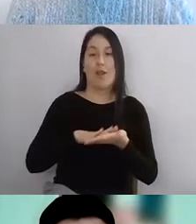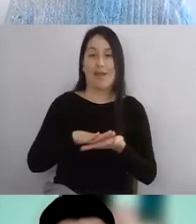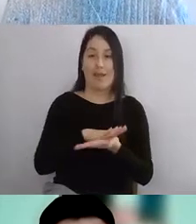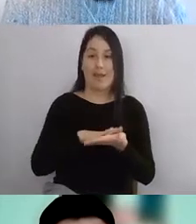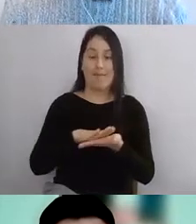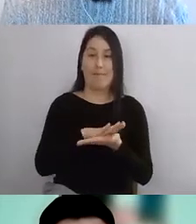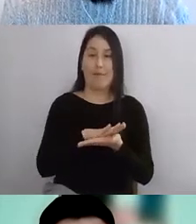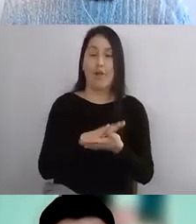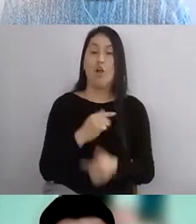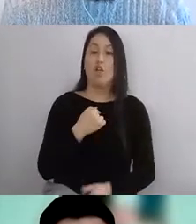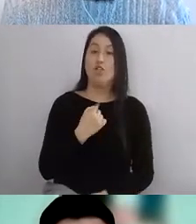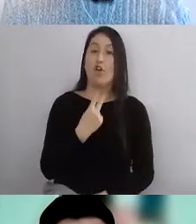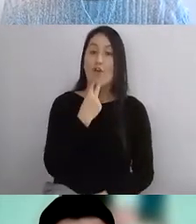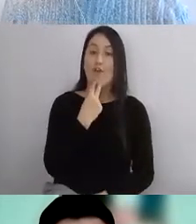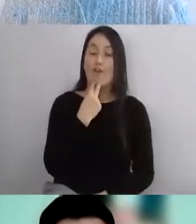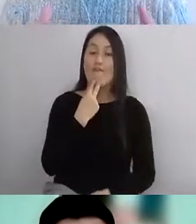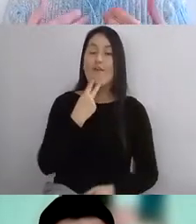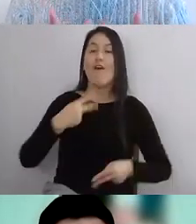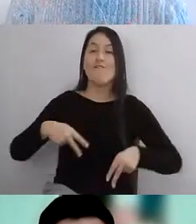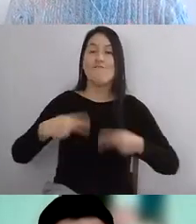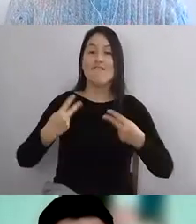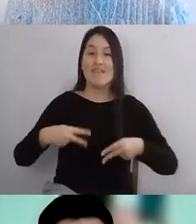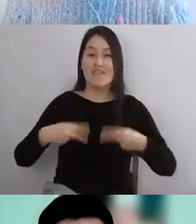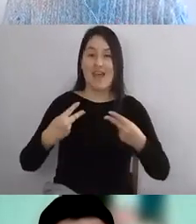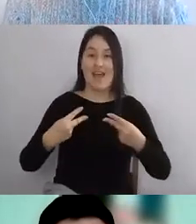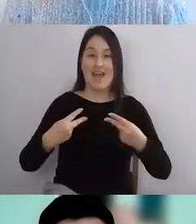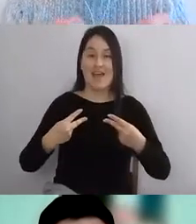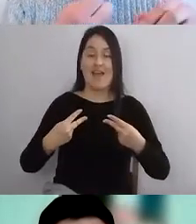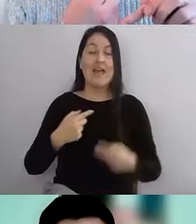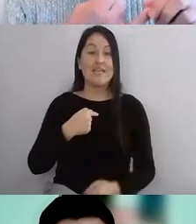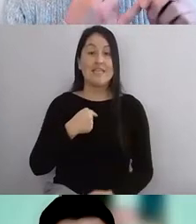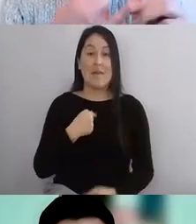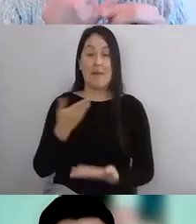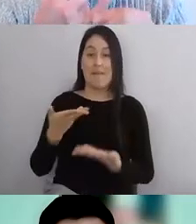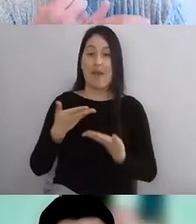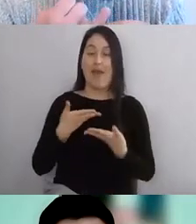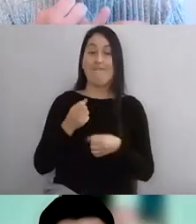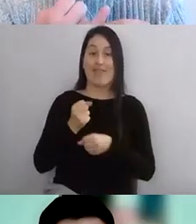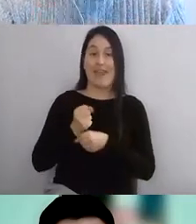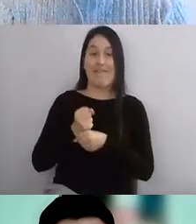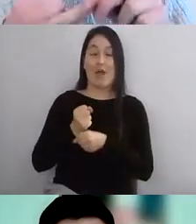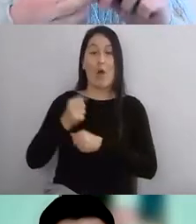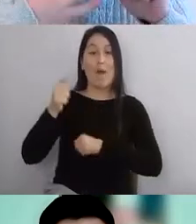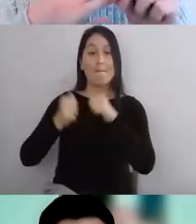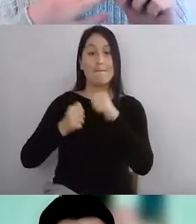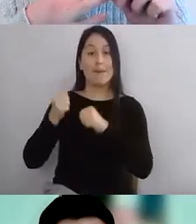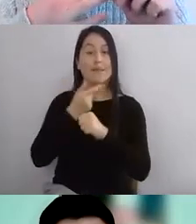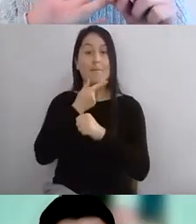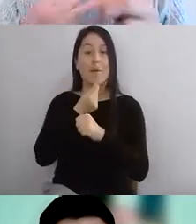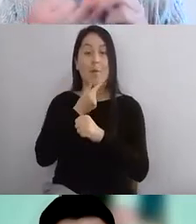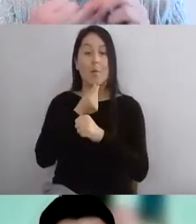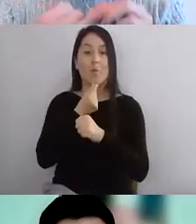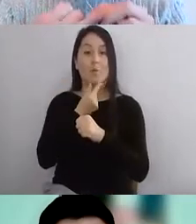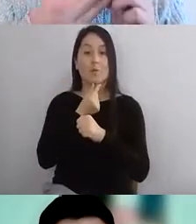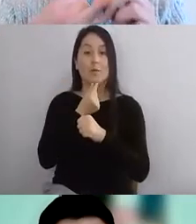yo vivo en Viña del Mar, ¿ya? Si a mí me ofrecen un trabajo en una empresa que me gusta,